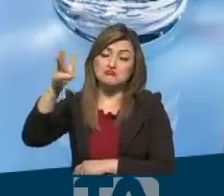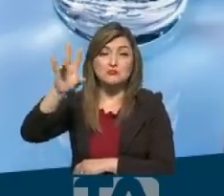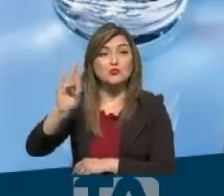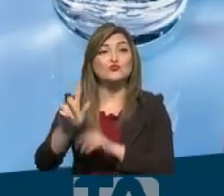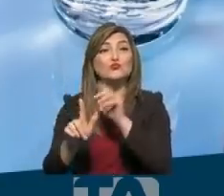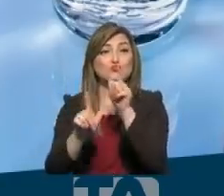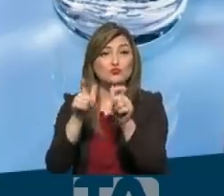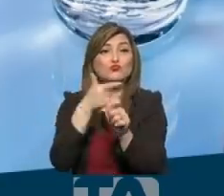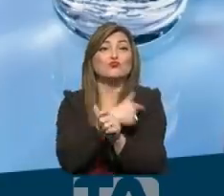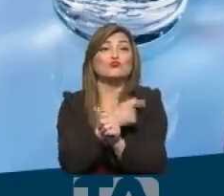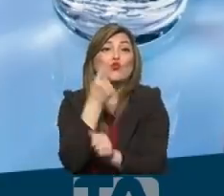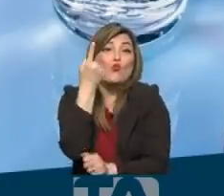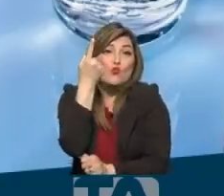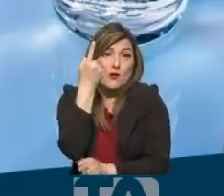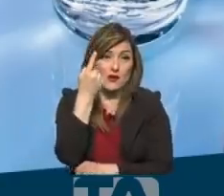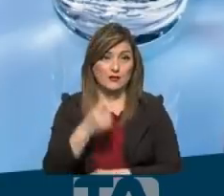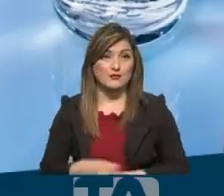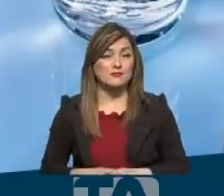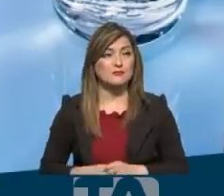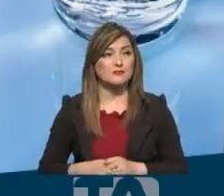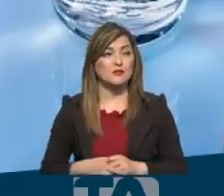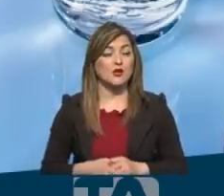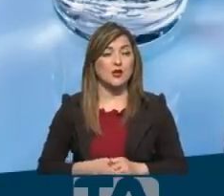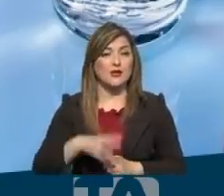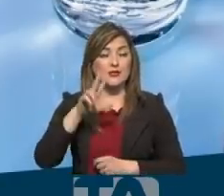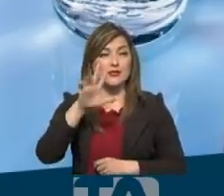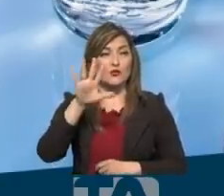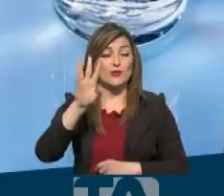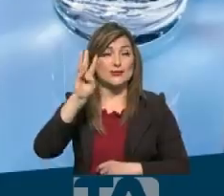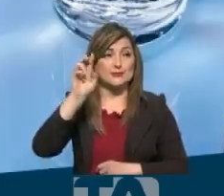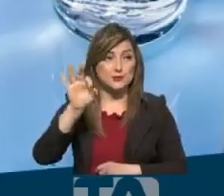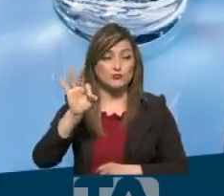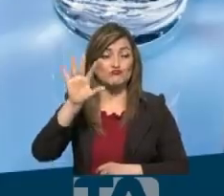1,203,517 personas inoculadas con primera dosis y solo